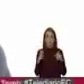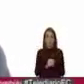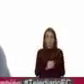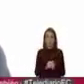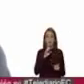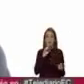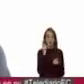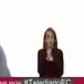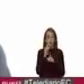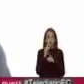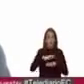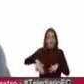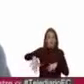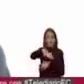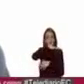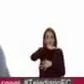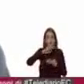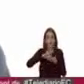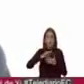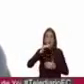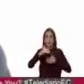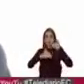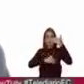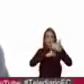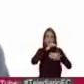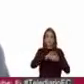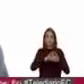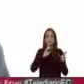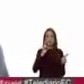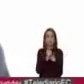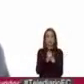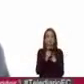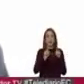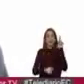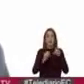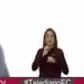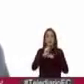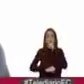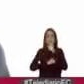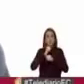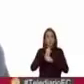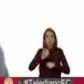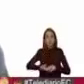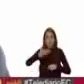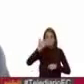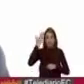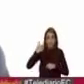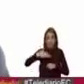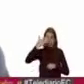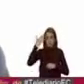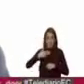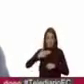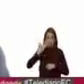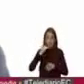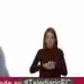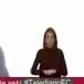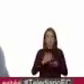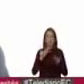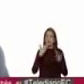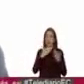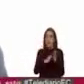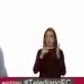medida que no va a generar un ingreso permanente, de hecho vamos a restar ingresos del próximo año, porque estamos adelantando, por ejemplo, impuesto a la renta,